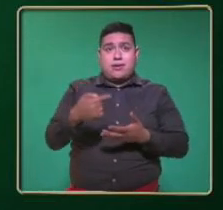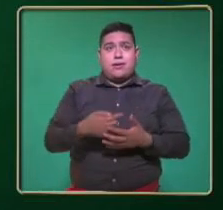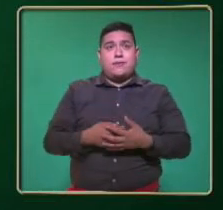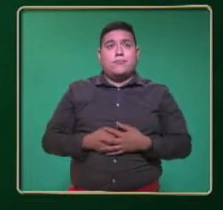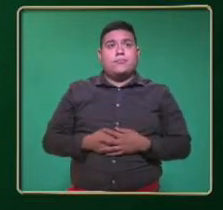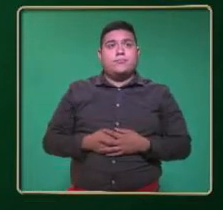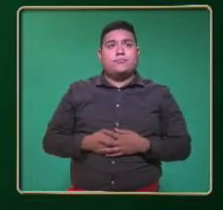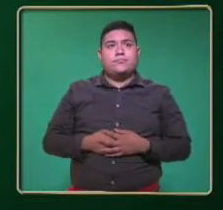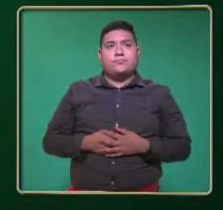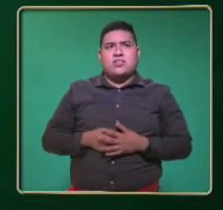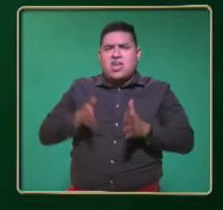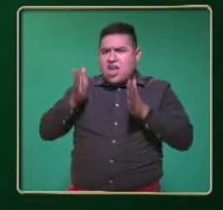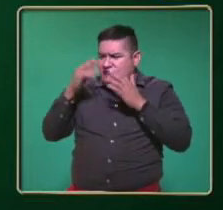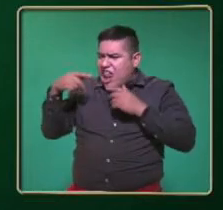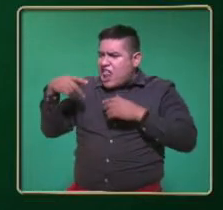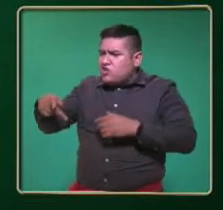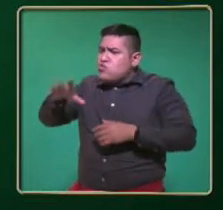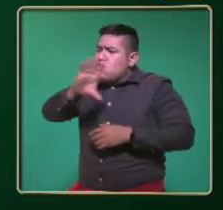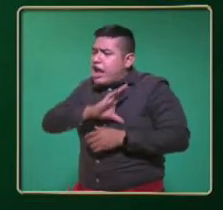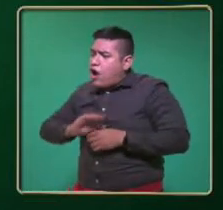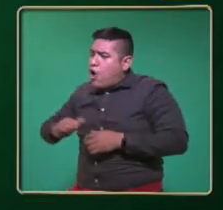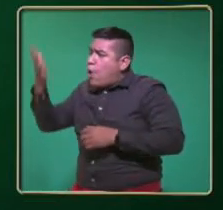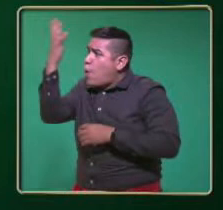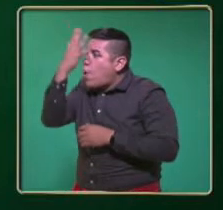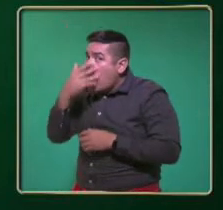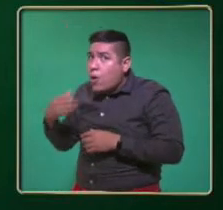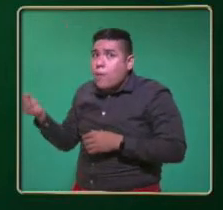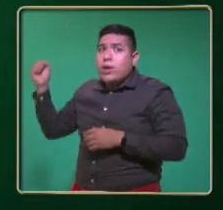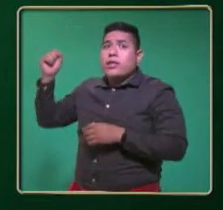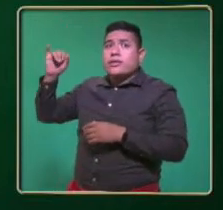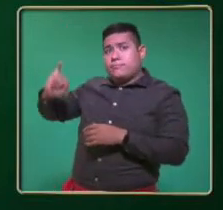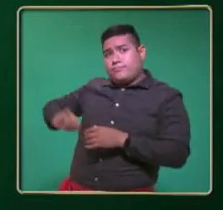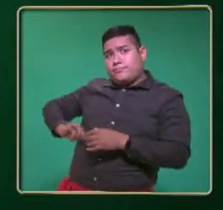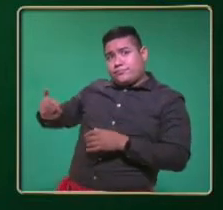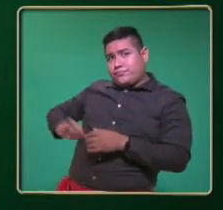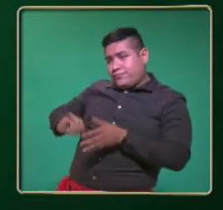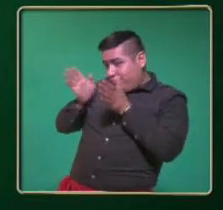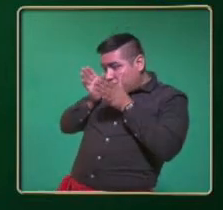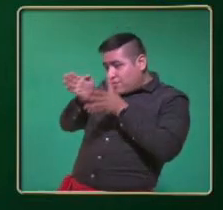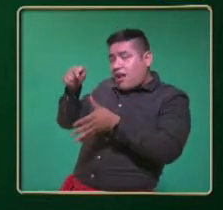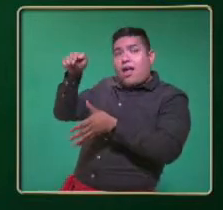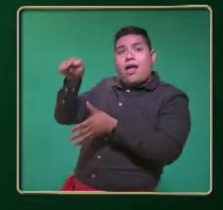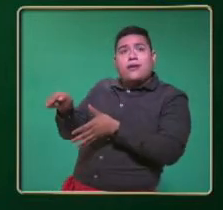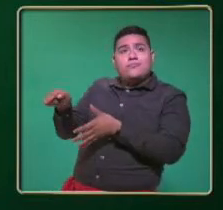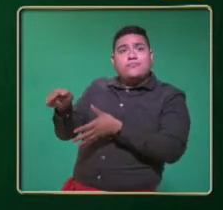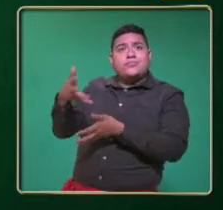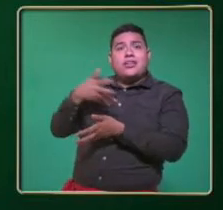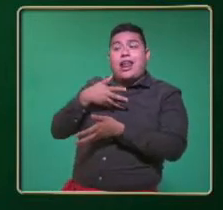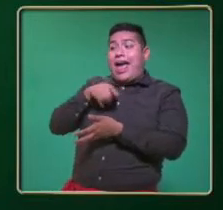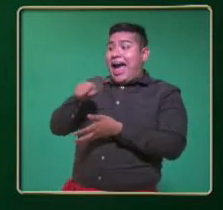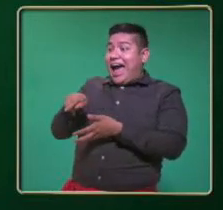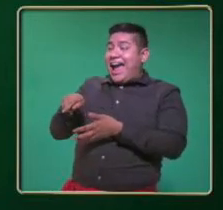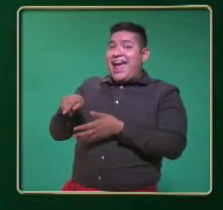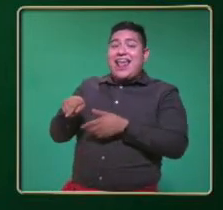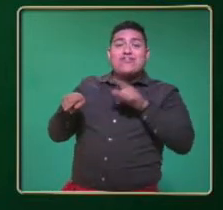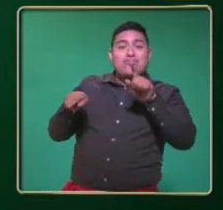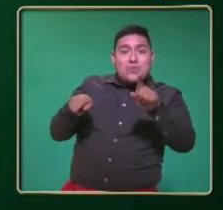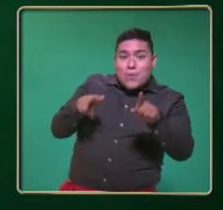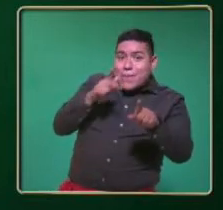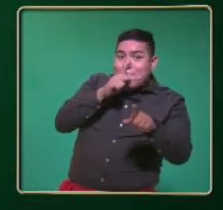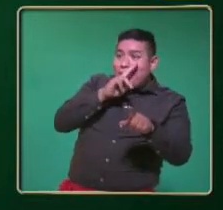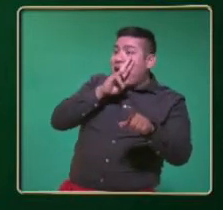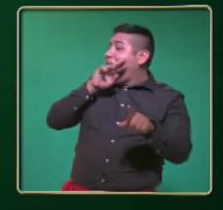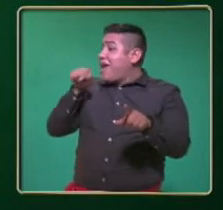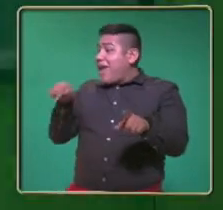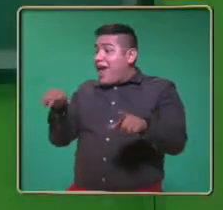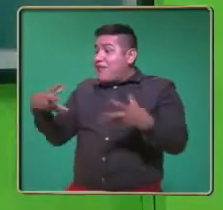anteriormente, enfocarnos en sus potencialidades e intereses va a favorecer bastante que disfrutes tanto tú como el niño